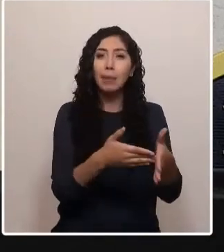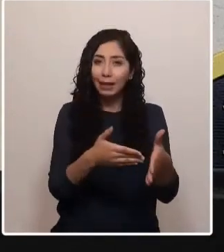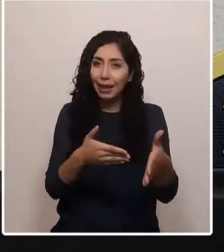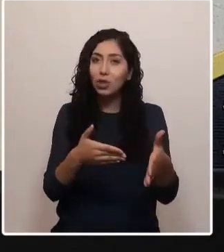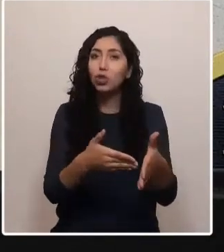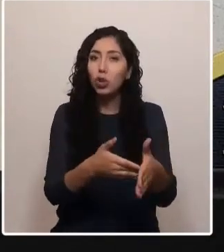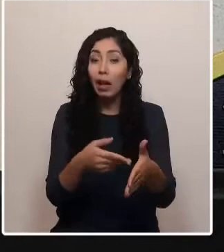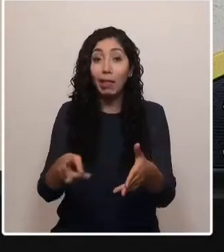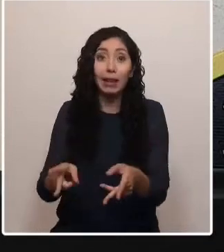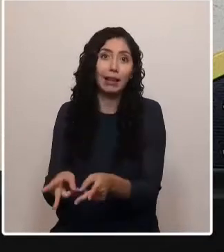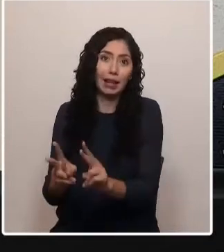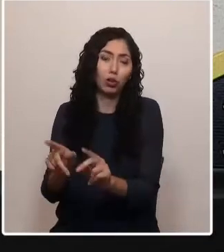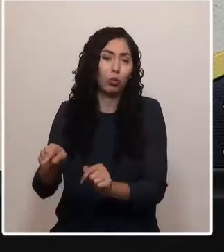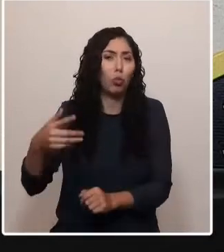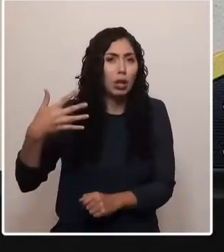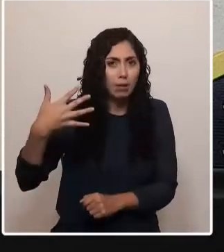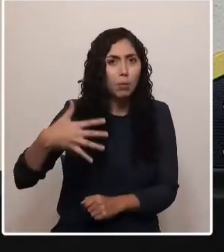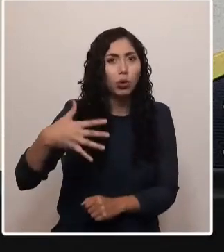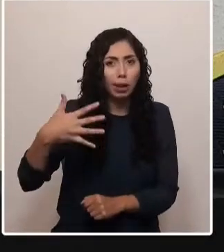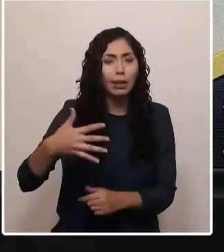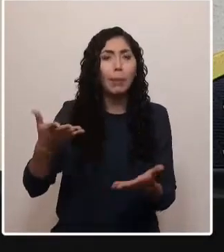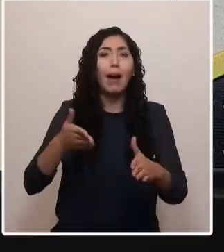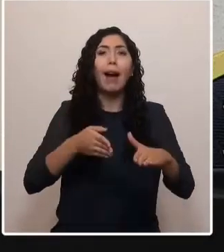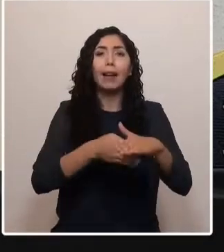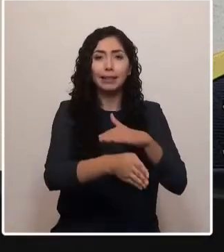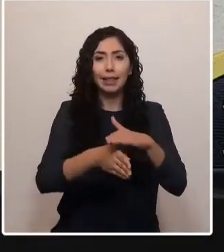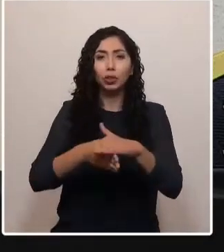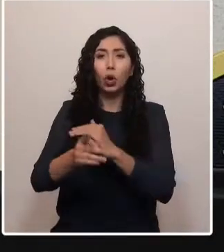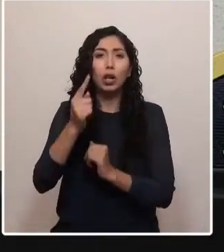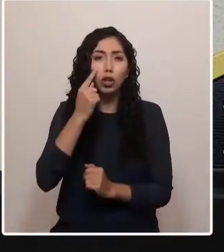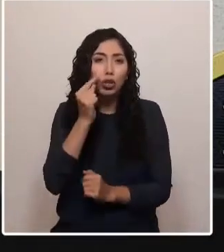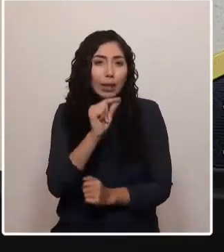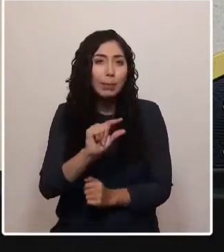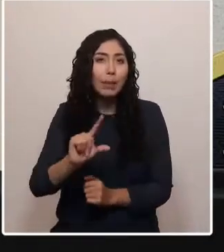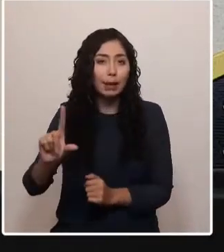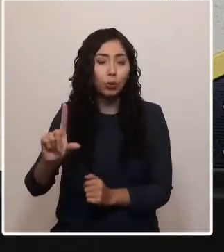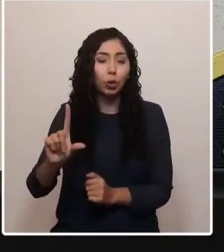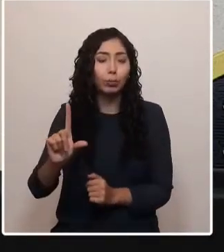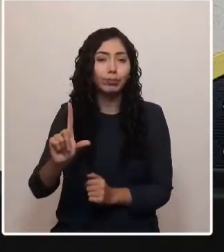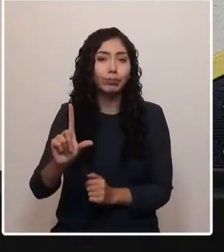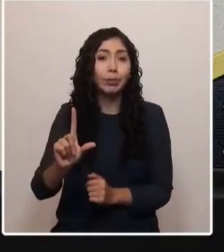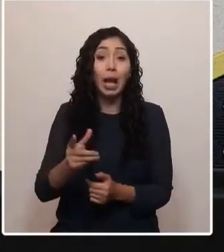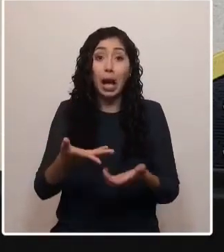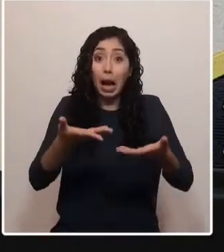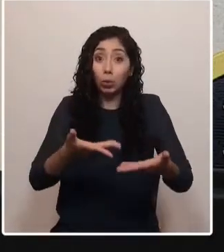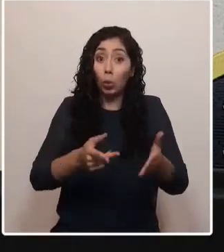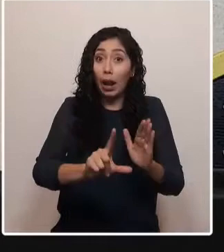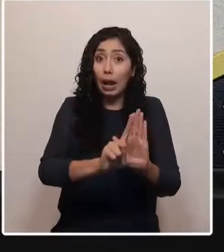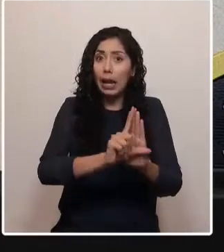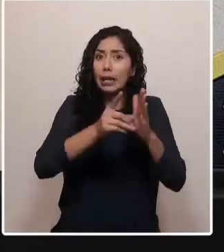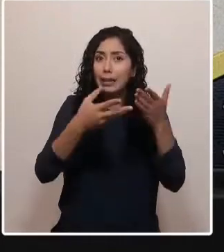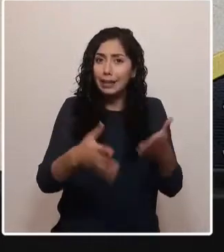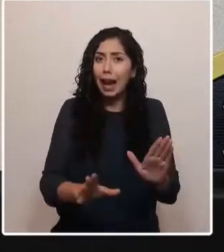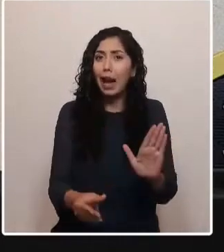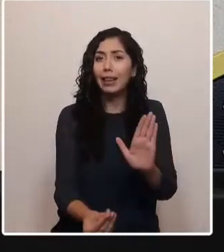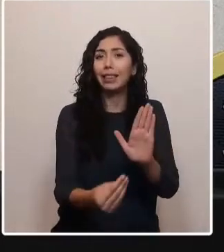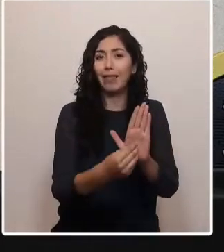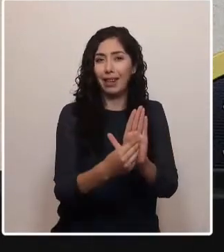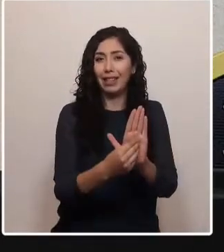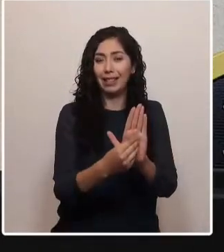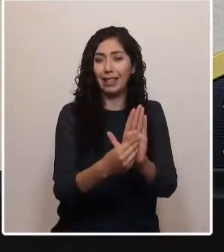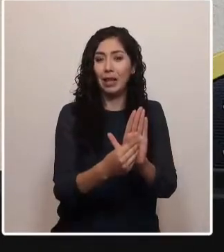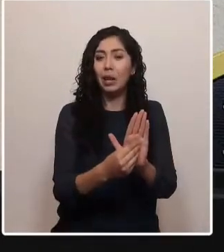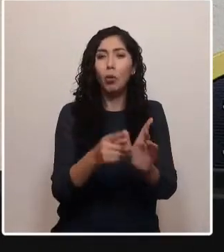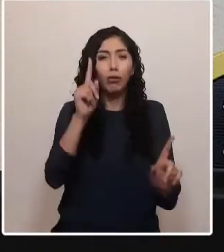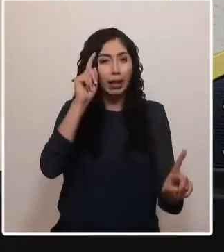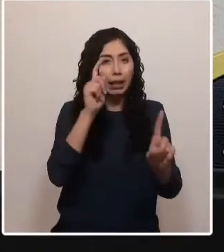lo que es importantísimo para el acceso al conocimiento y que la actual ley ya establece principalmente con fines